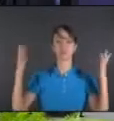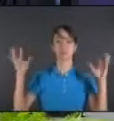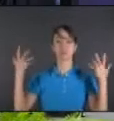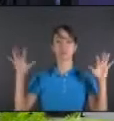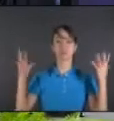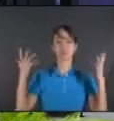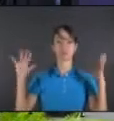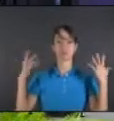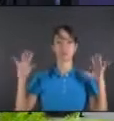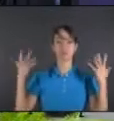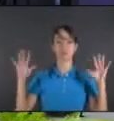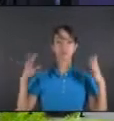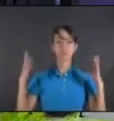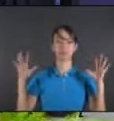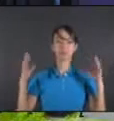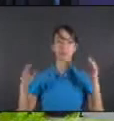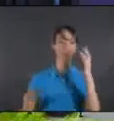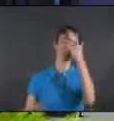fuego.